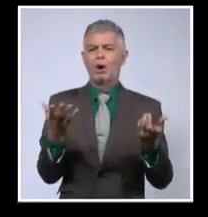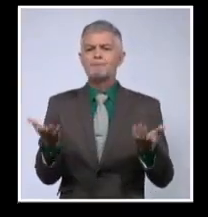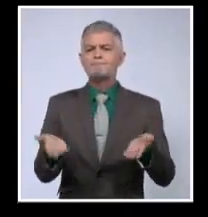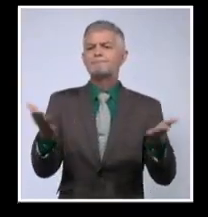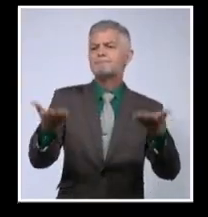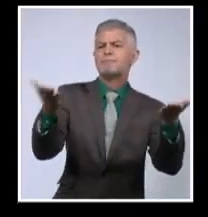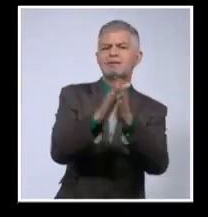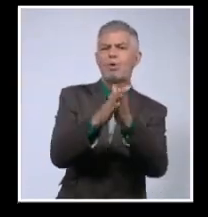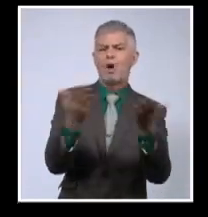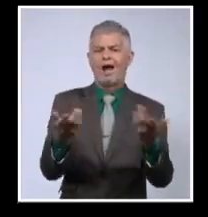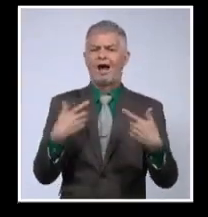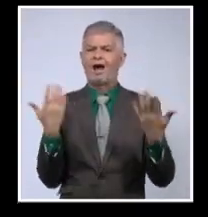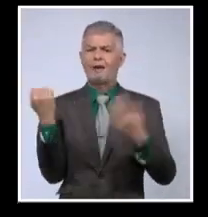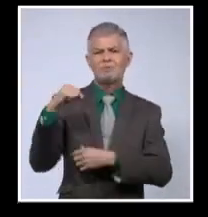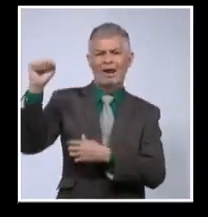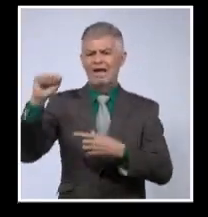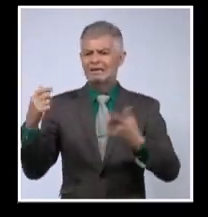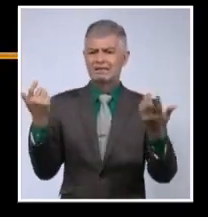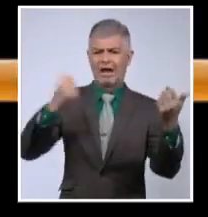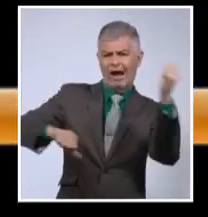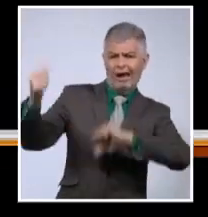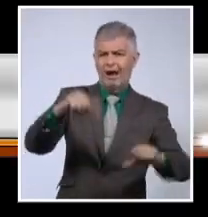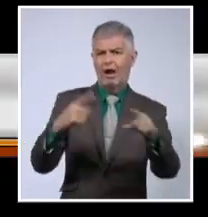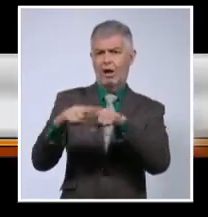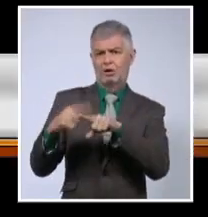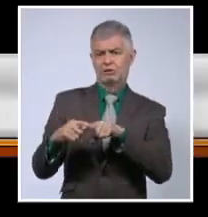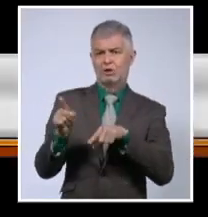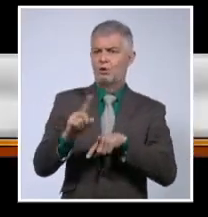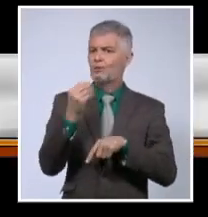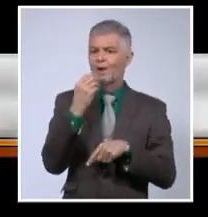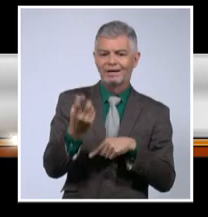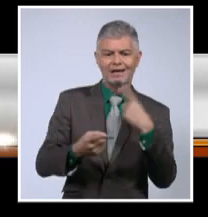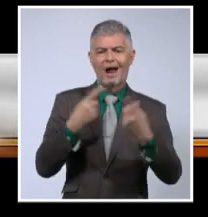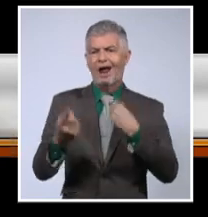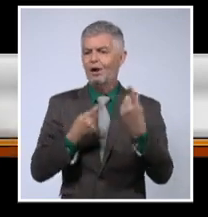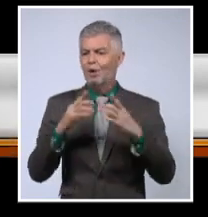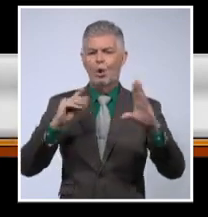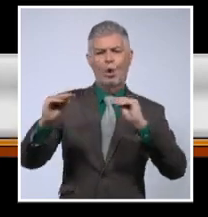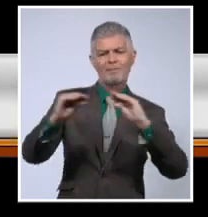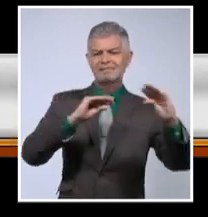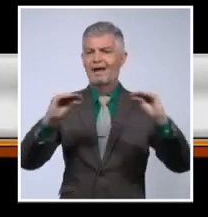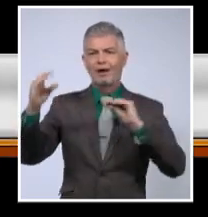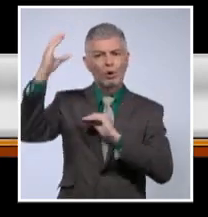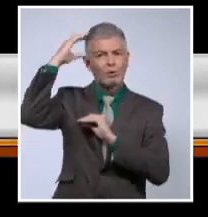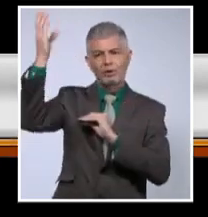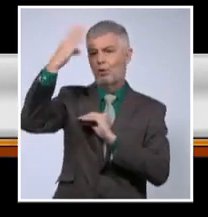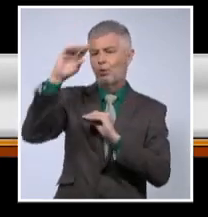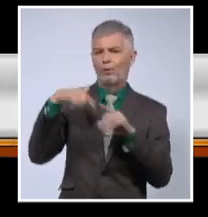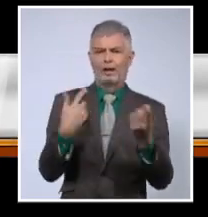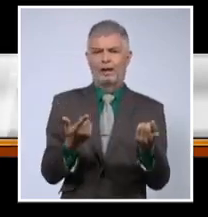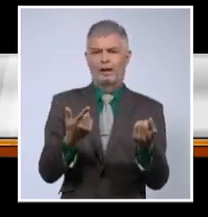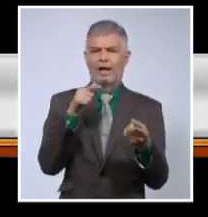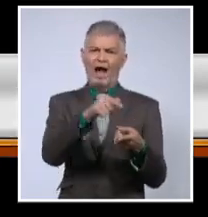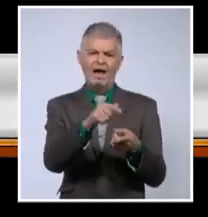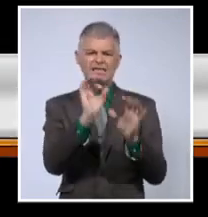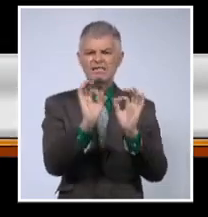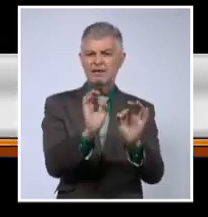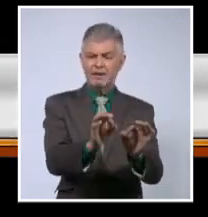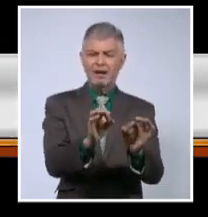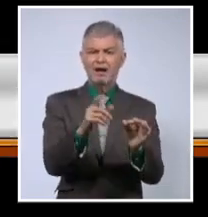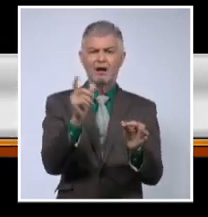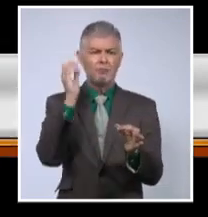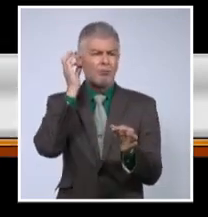haber conversación ni diálogo ninguno con ningún ministerio, con ninguna instancia de la dictadura, si no está presente Ileana Hernández